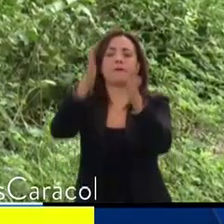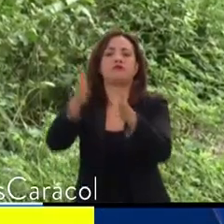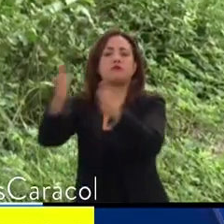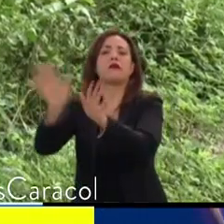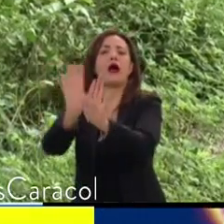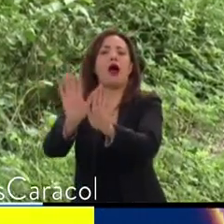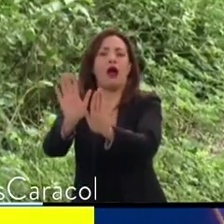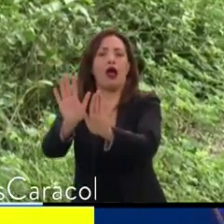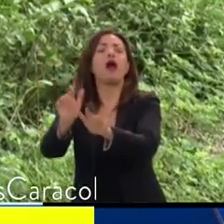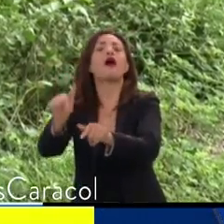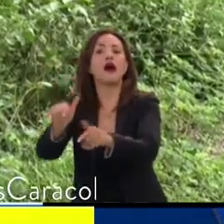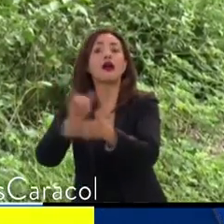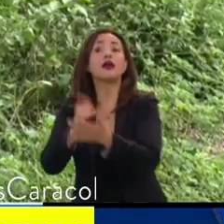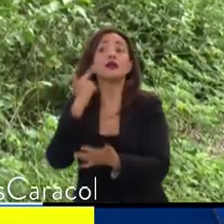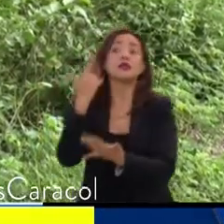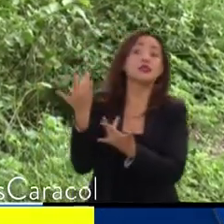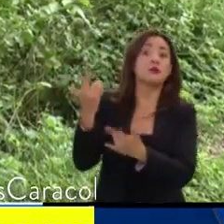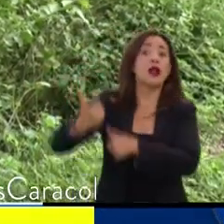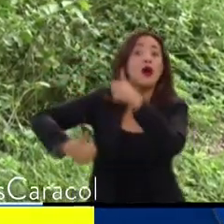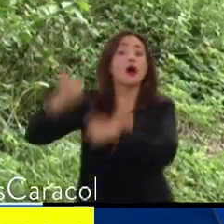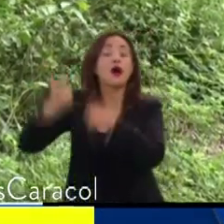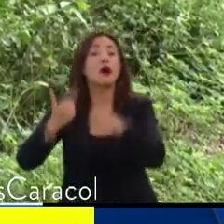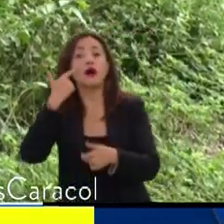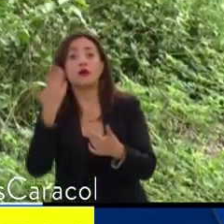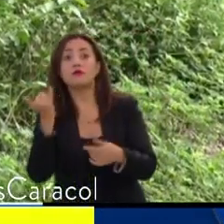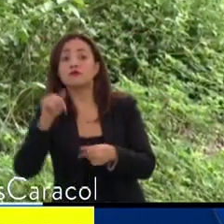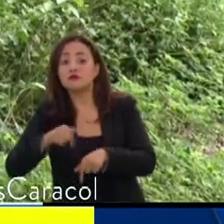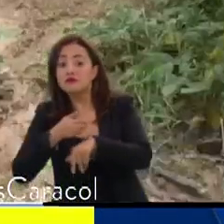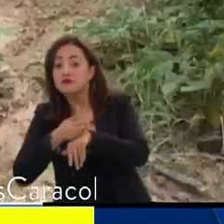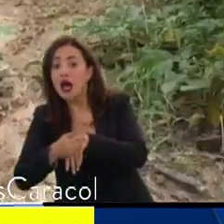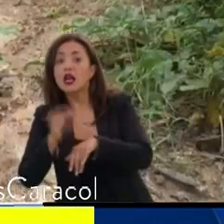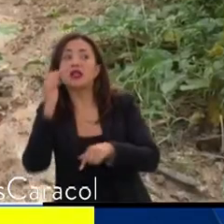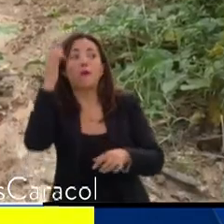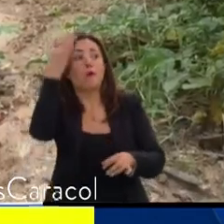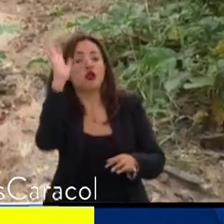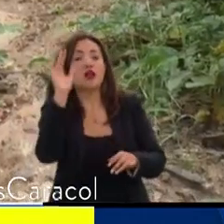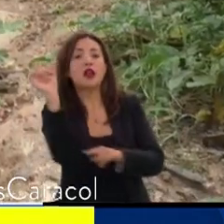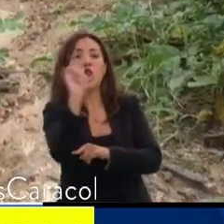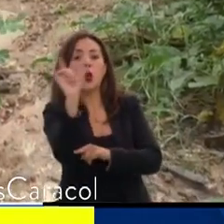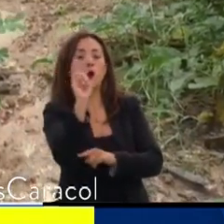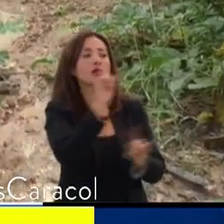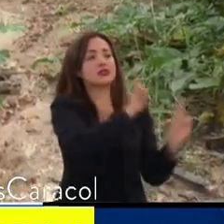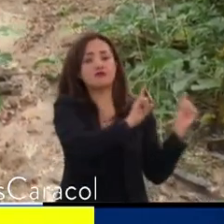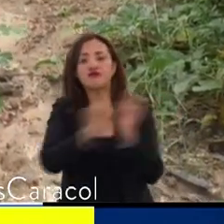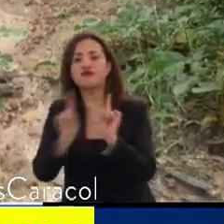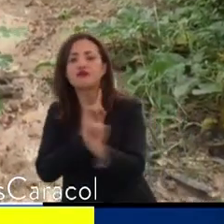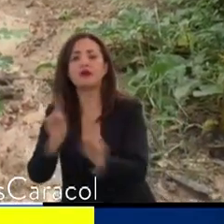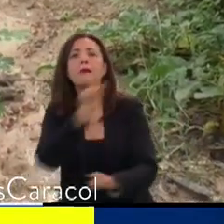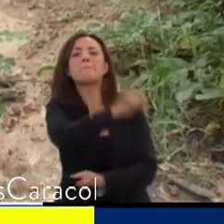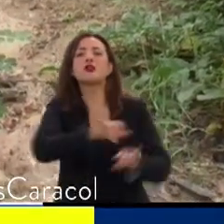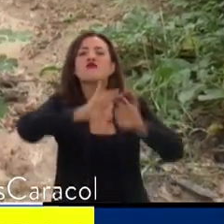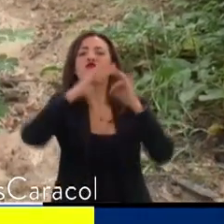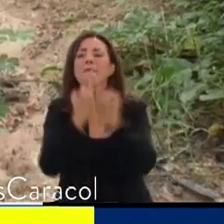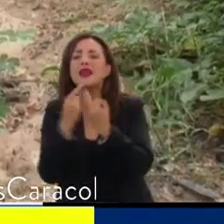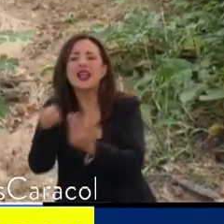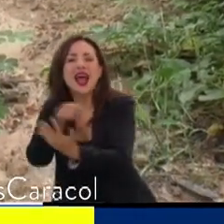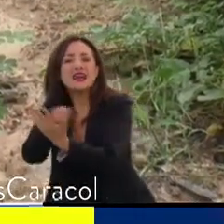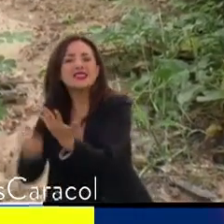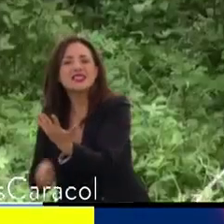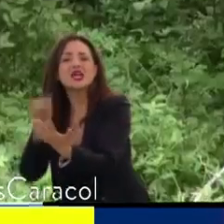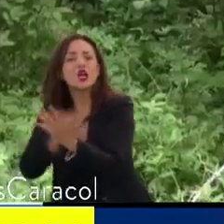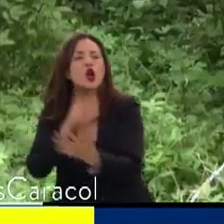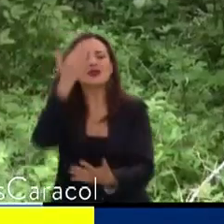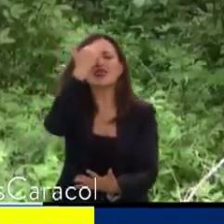las próximas horas, o si no, el día lunes, se puedan acercar familiares de estas personas que fueron asesinadas allí y